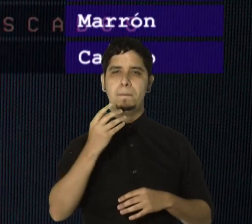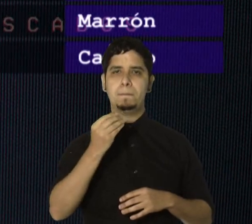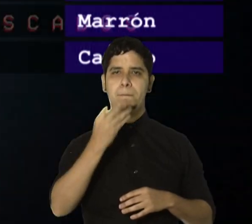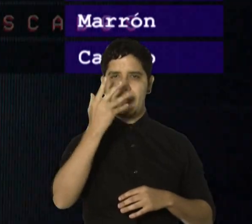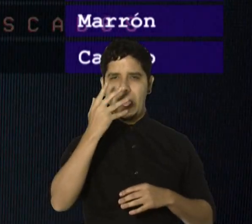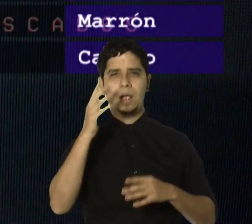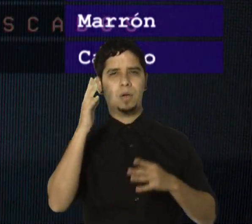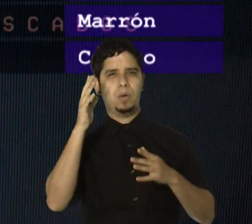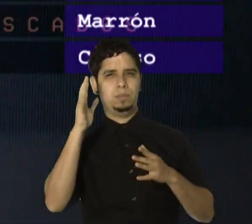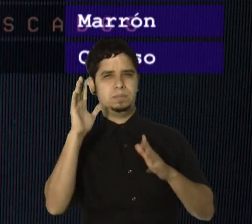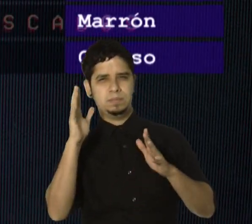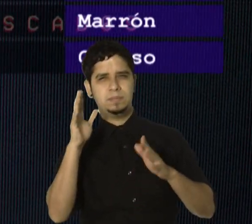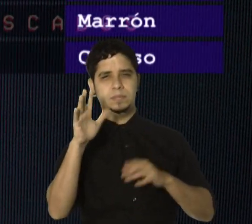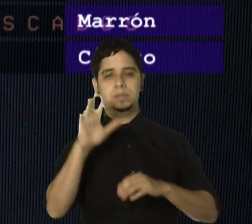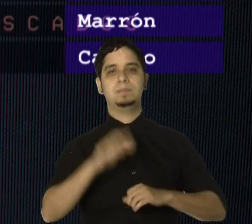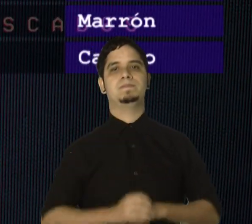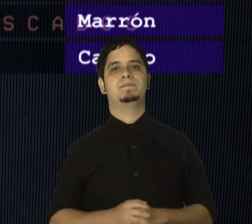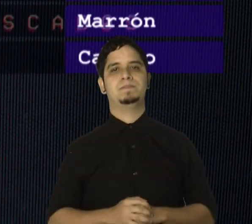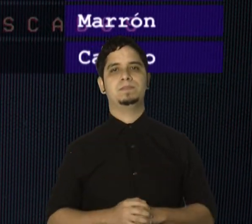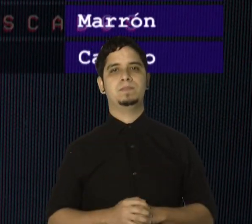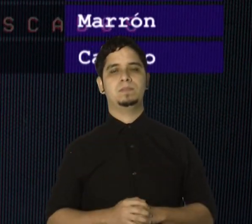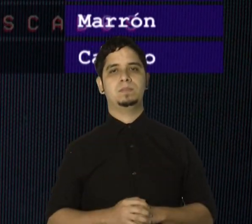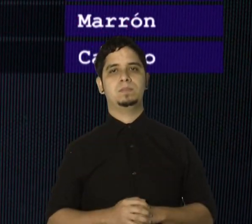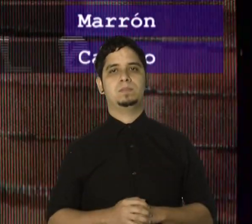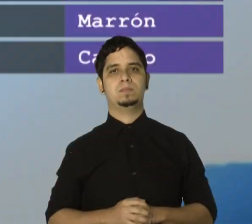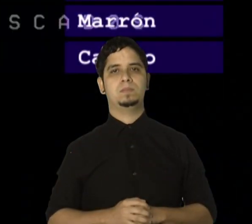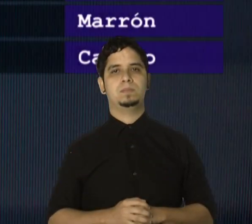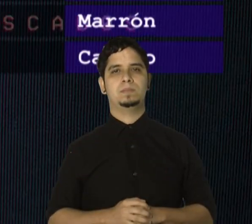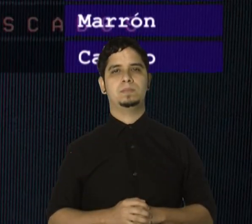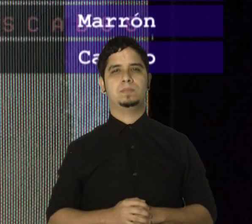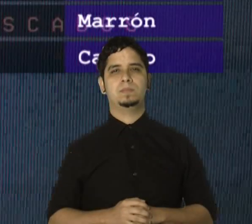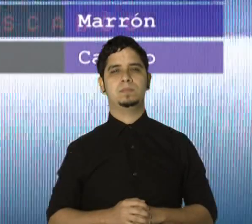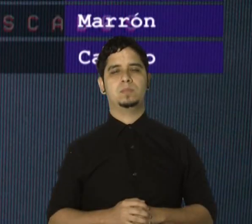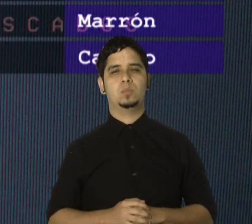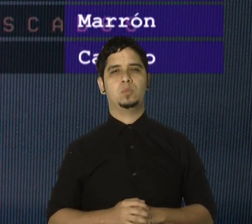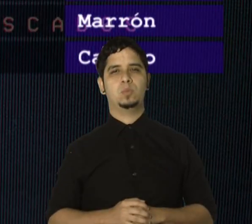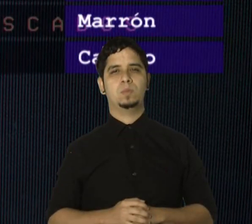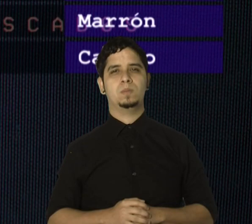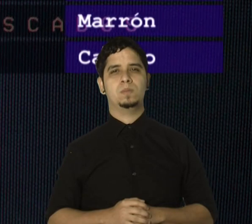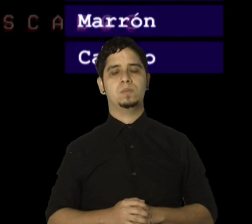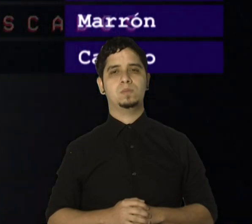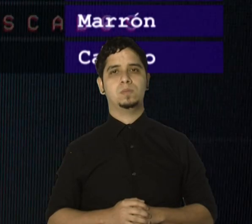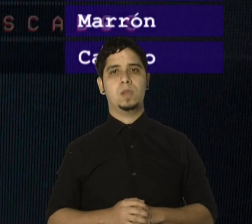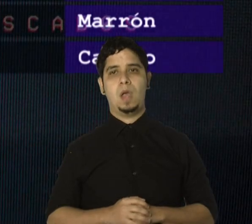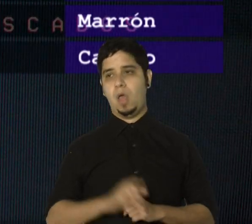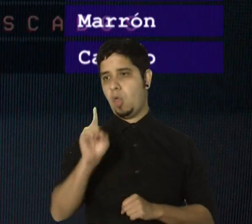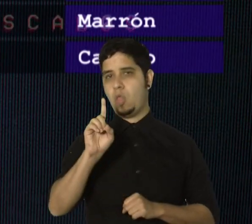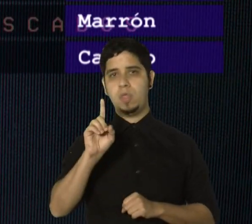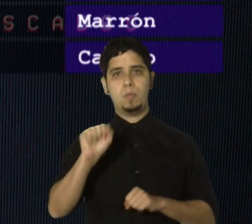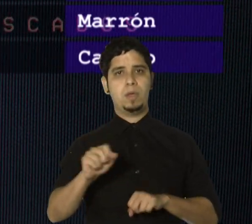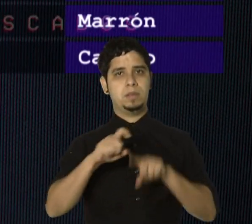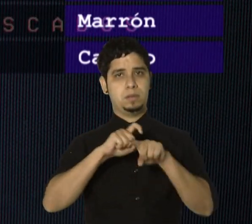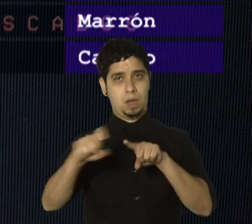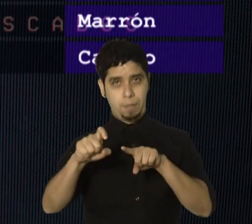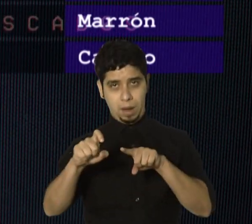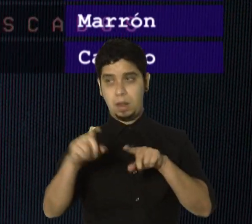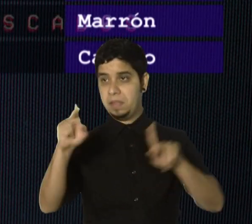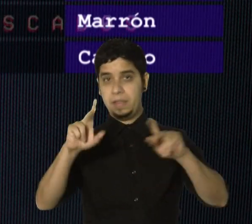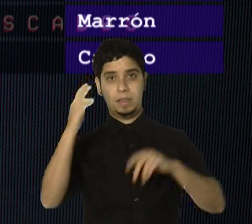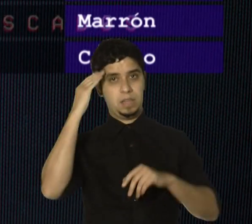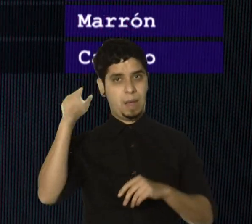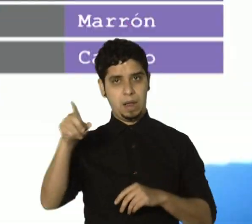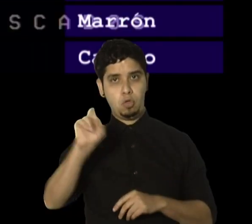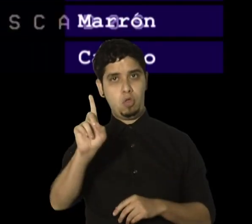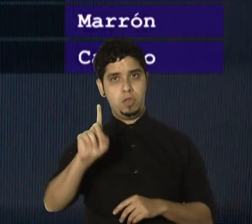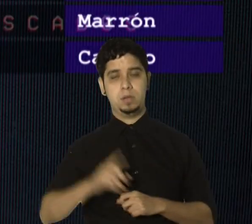¿A qué número se pueden comunicar las personas que tengan contacto o sepan del paradero de Jorge Iglesias?